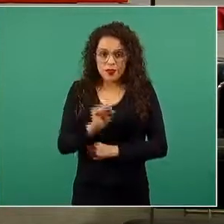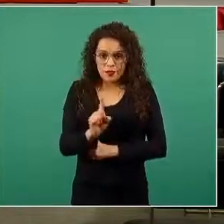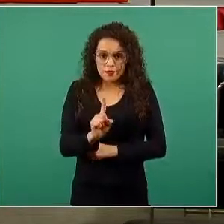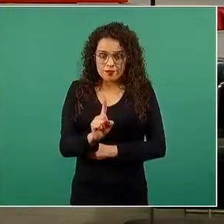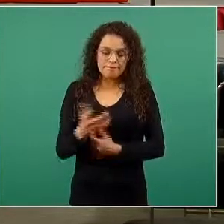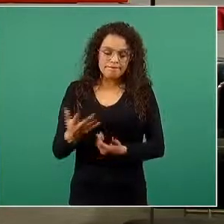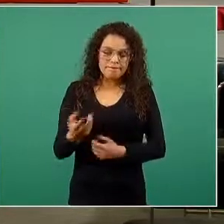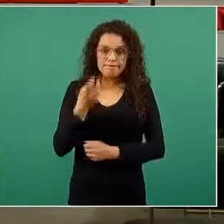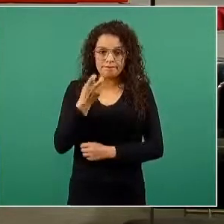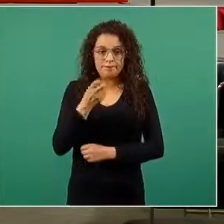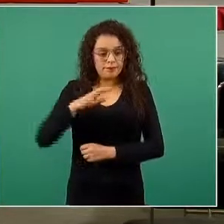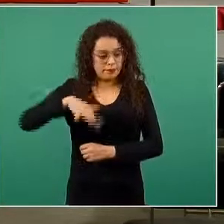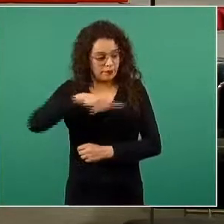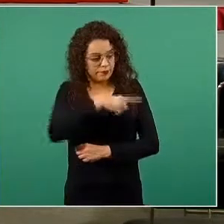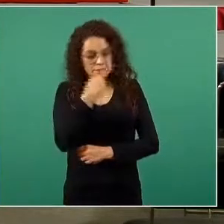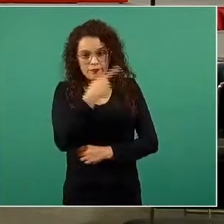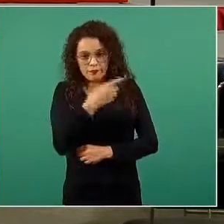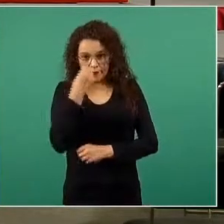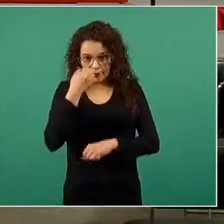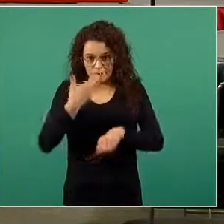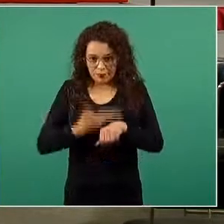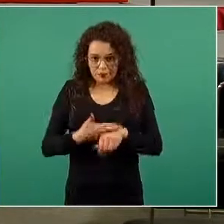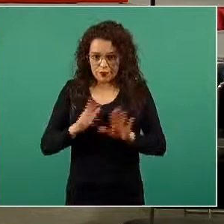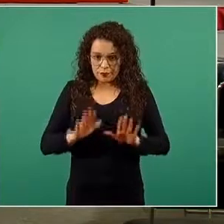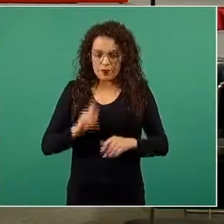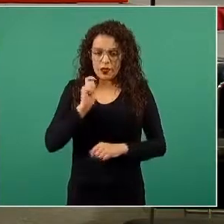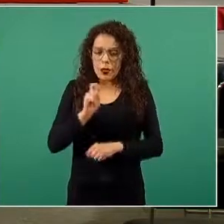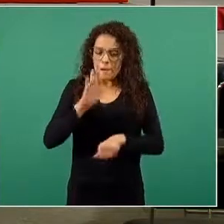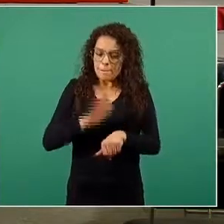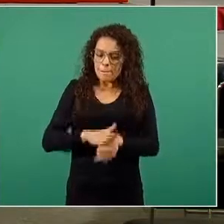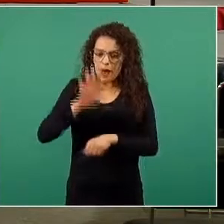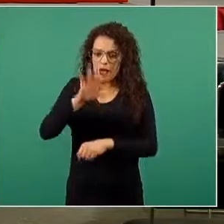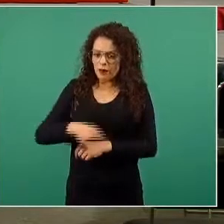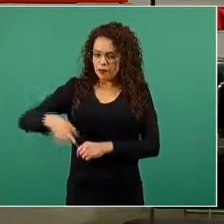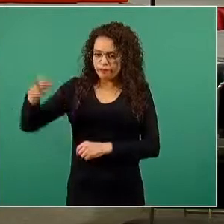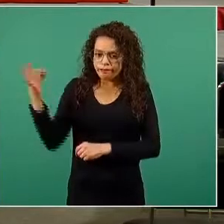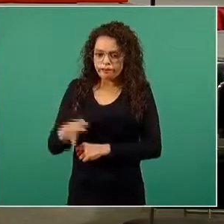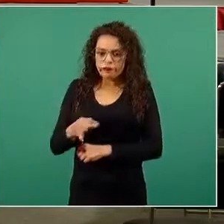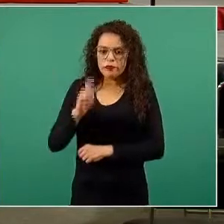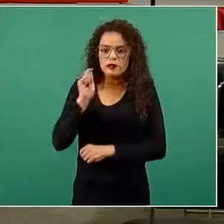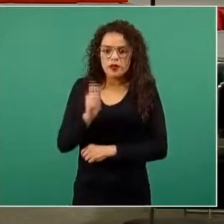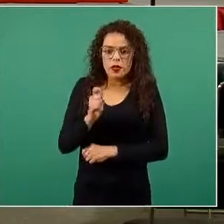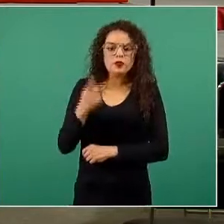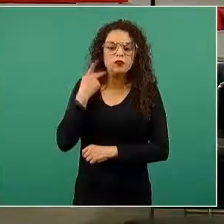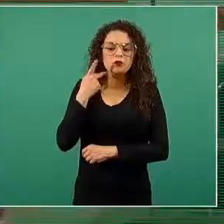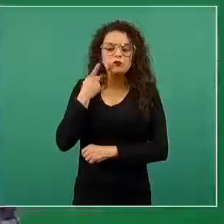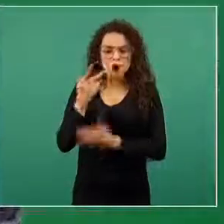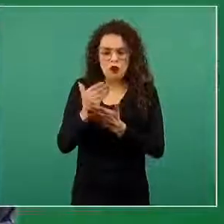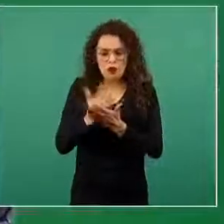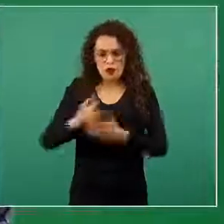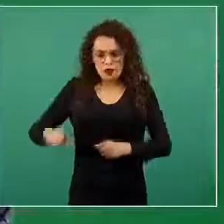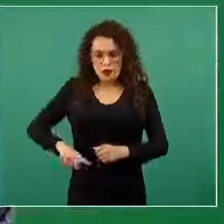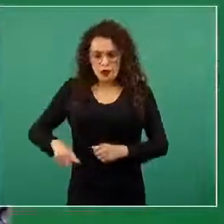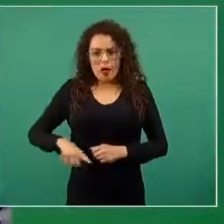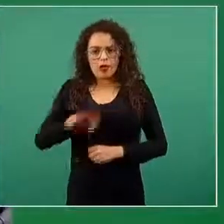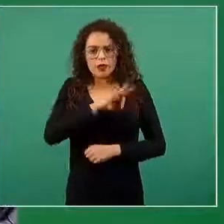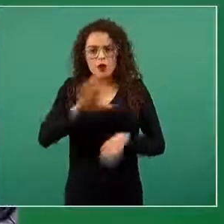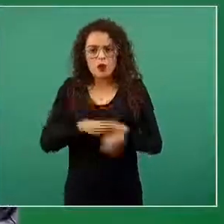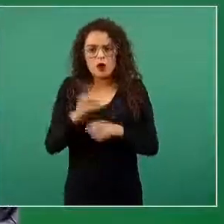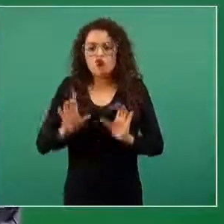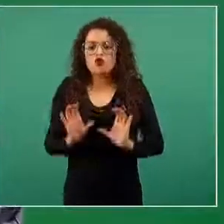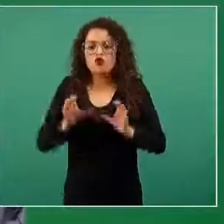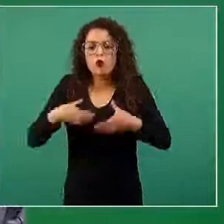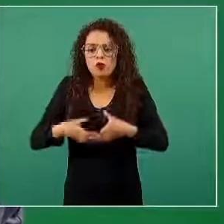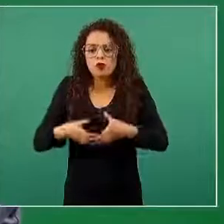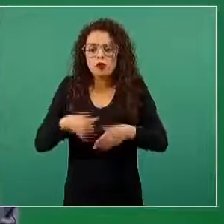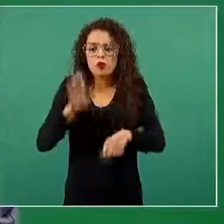como menciona el secretario, la mayor efectividad de las políticas se logra cuando se vincula a la comunidad de manera